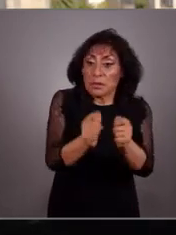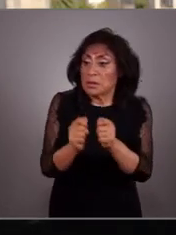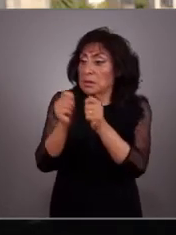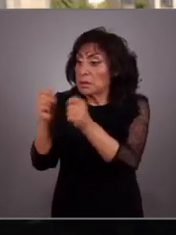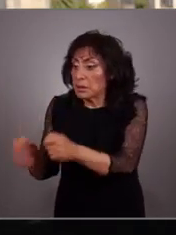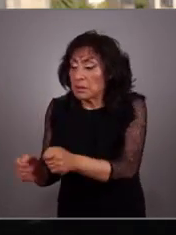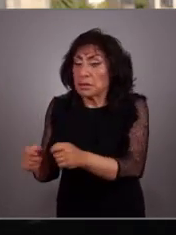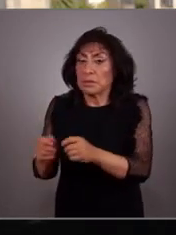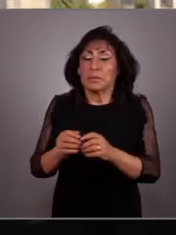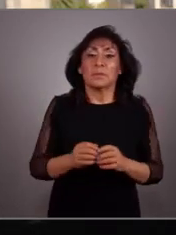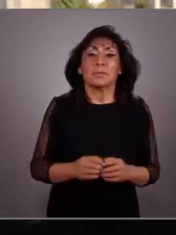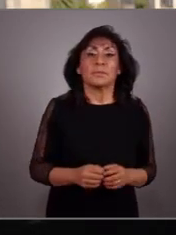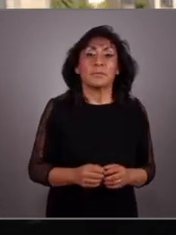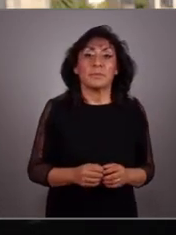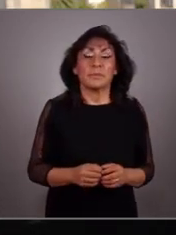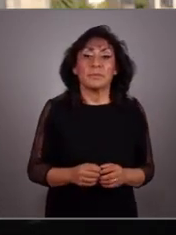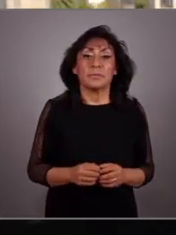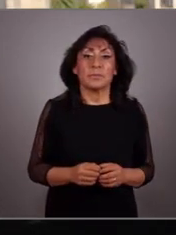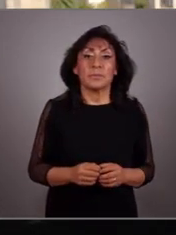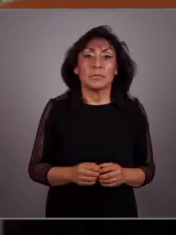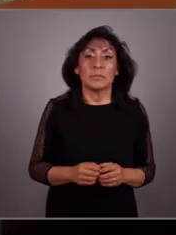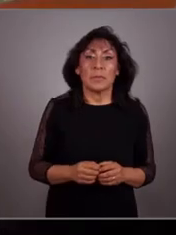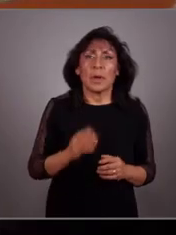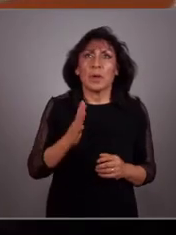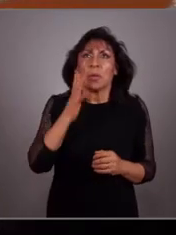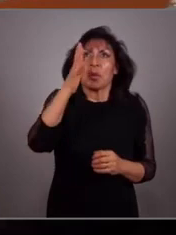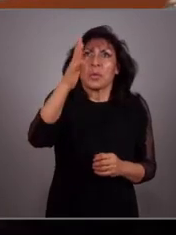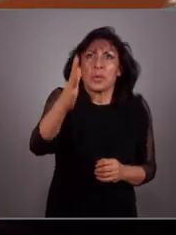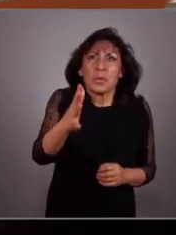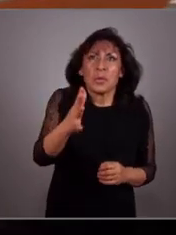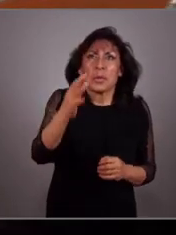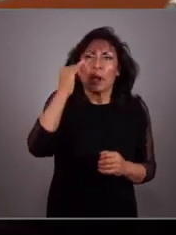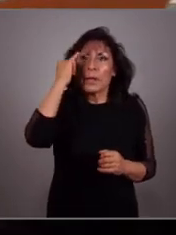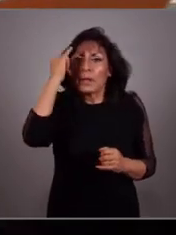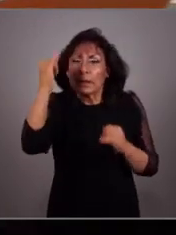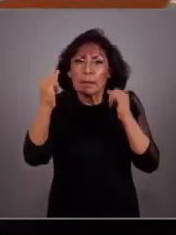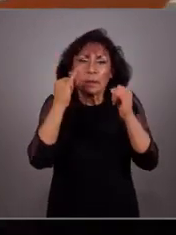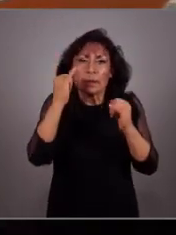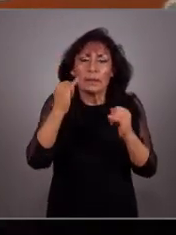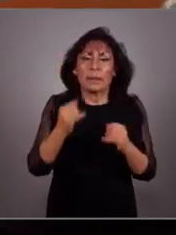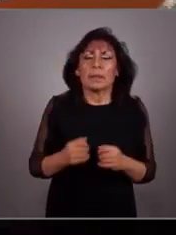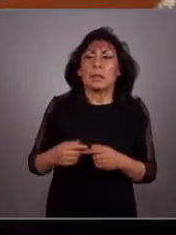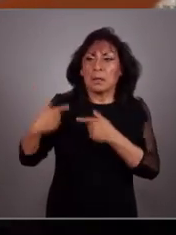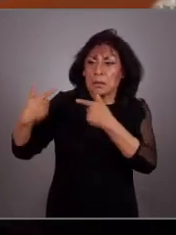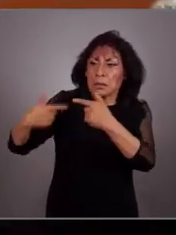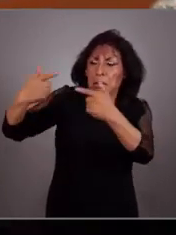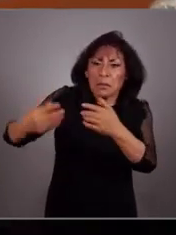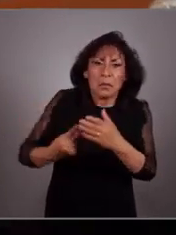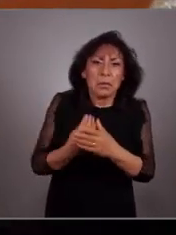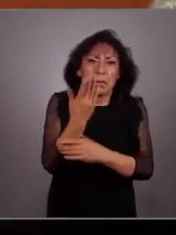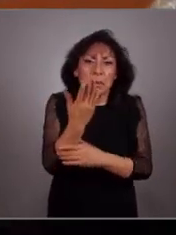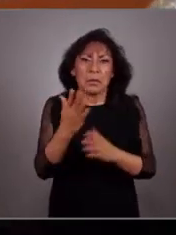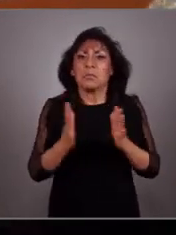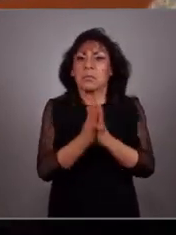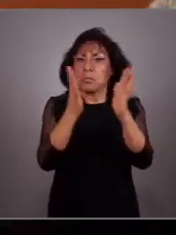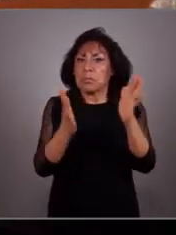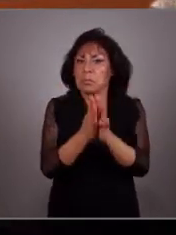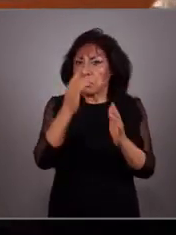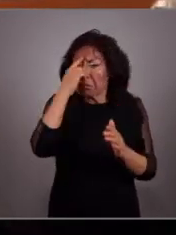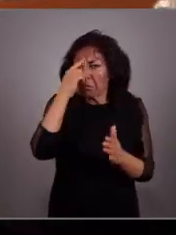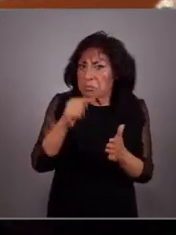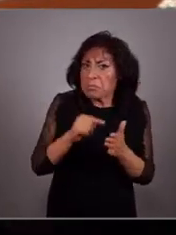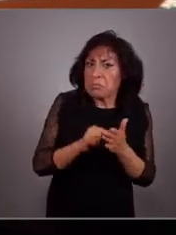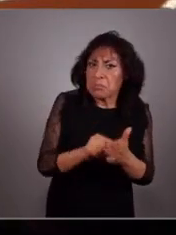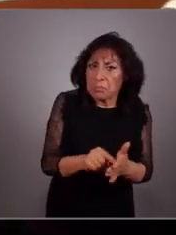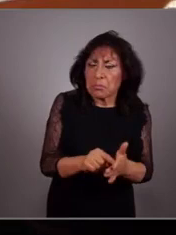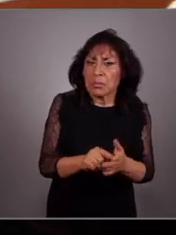las personas o seguirá condenado al pasado. Hablar de futuro es creer en la participación de las nuevas